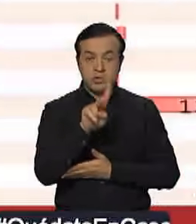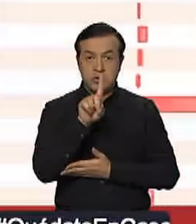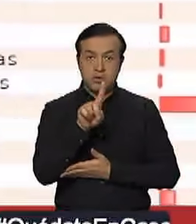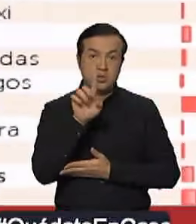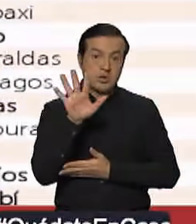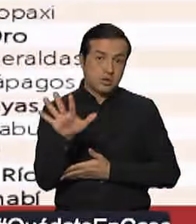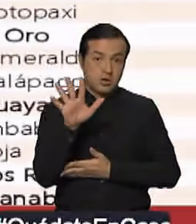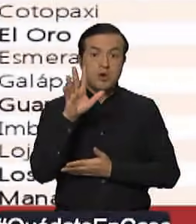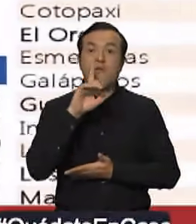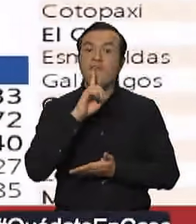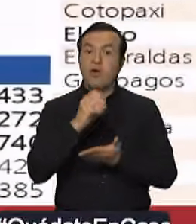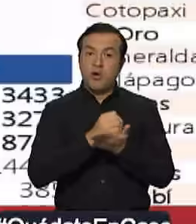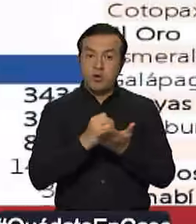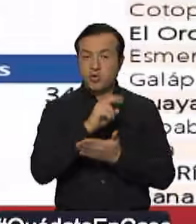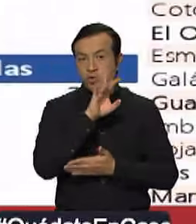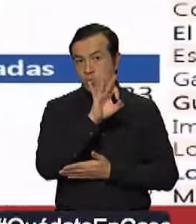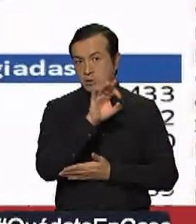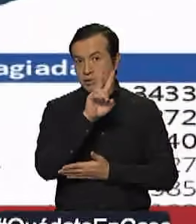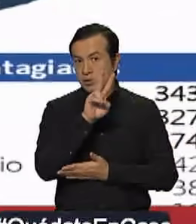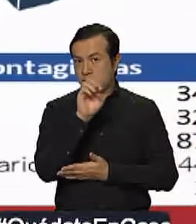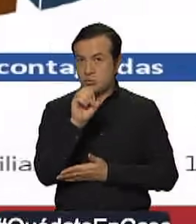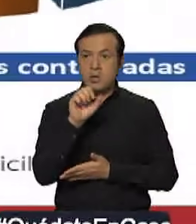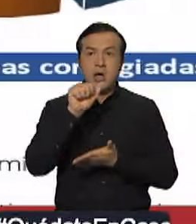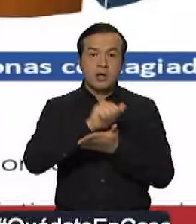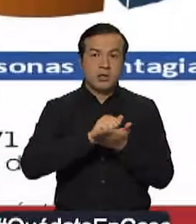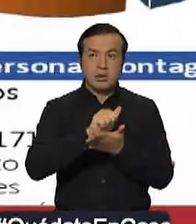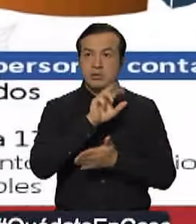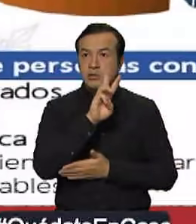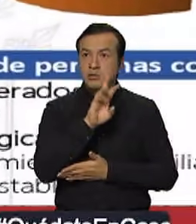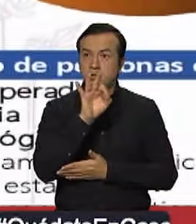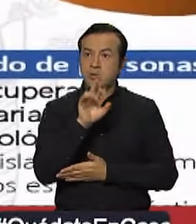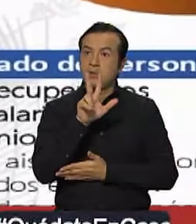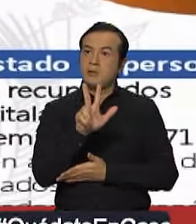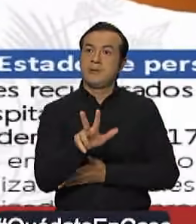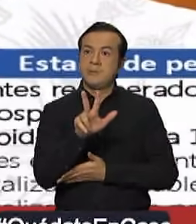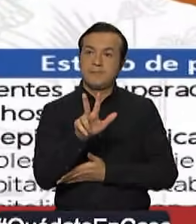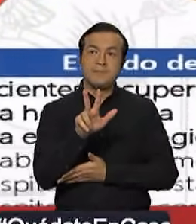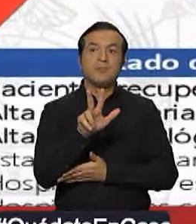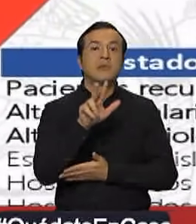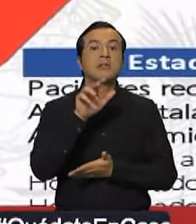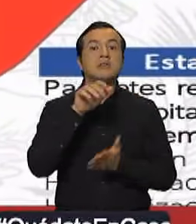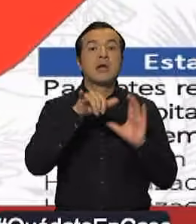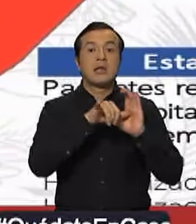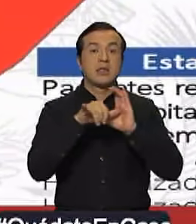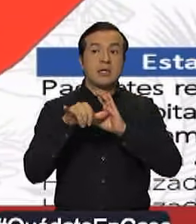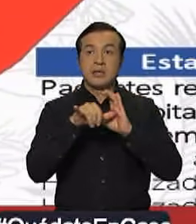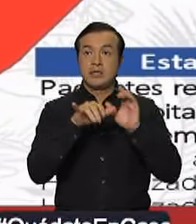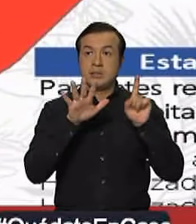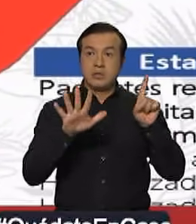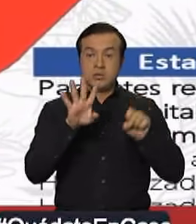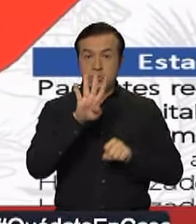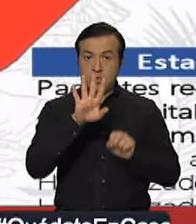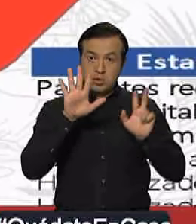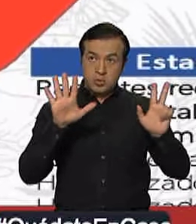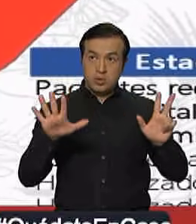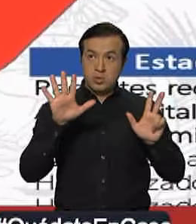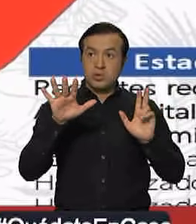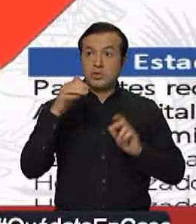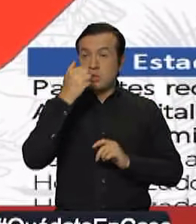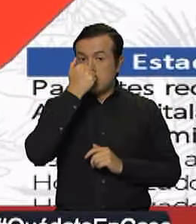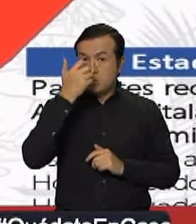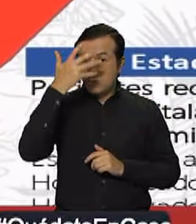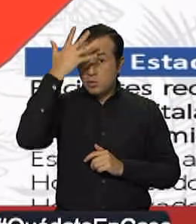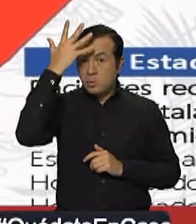El Oro con 920, Azuay con 693, Santa Elena con 648, Santo Domingo